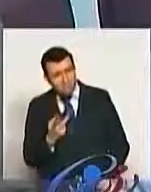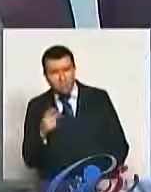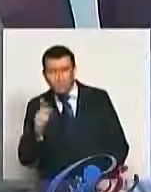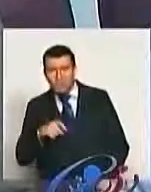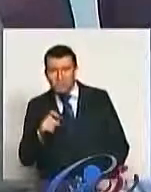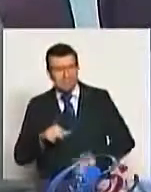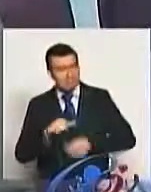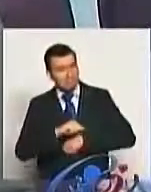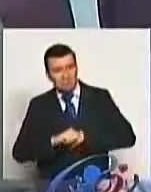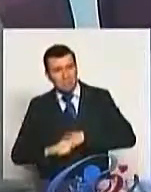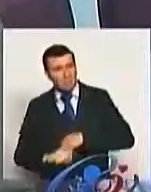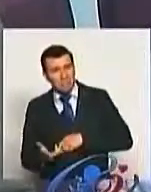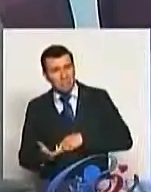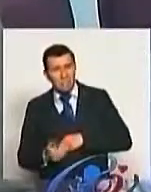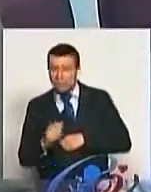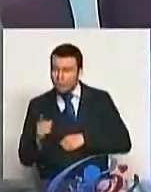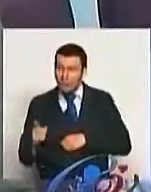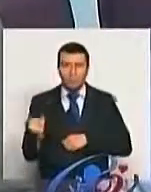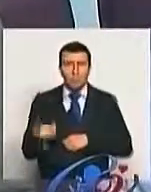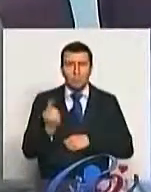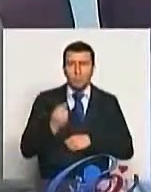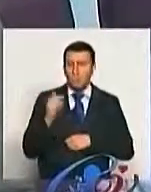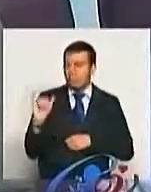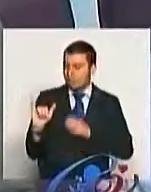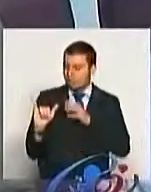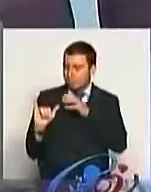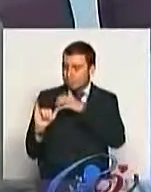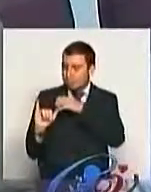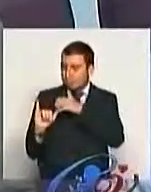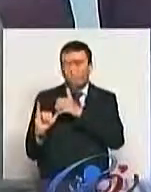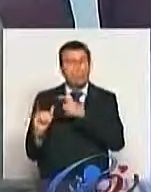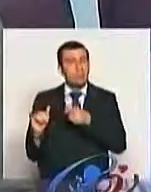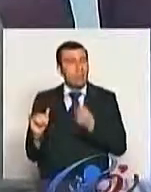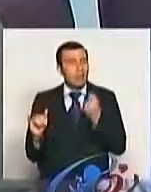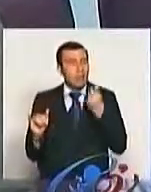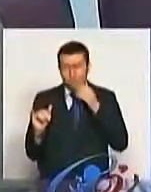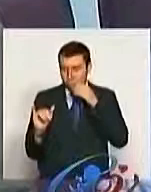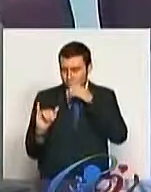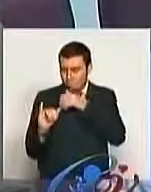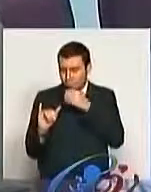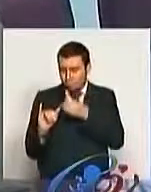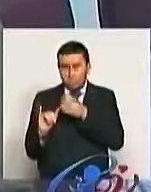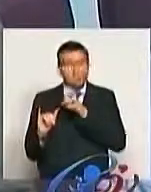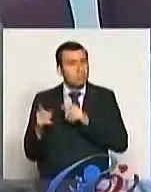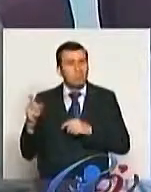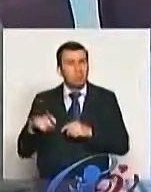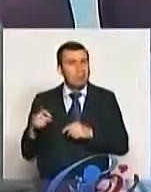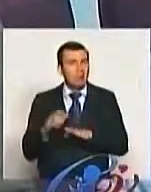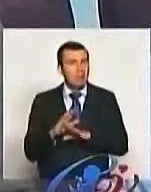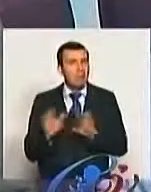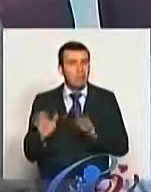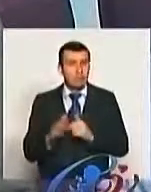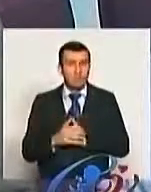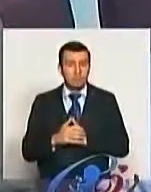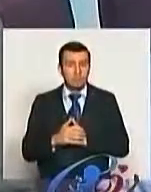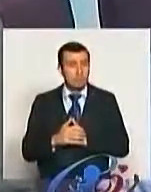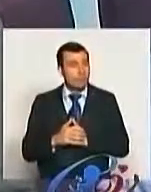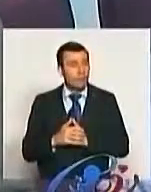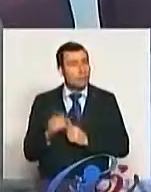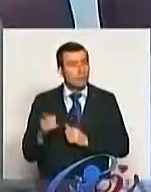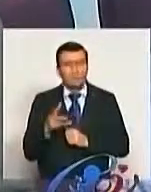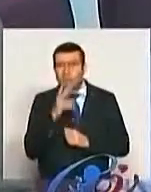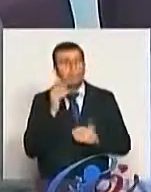cirugía, que era un quiste simple de ovario, que no necesitaba nada. No le hacían caso